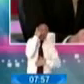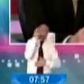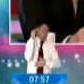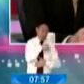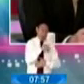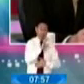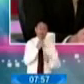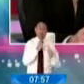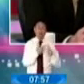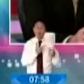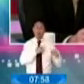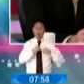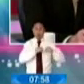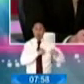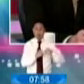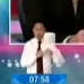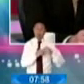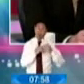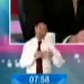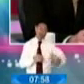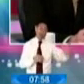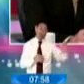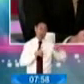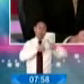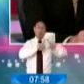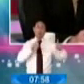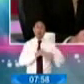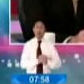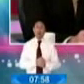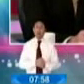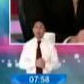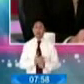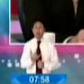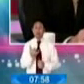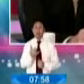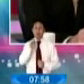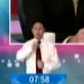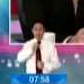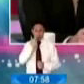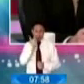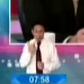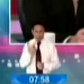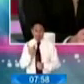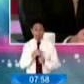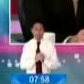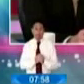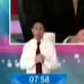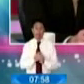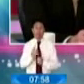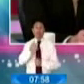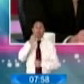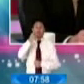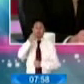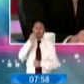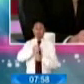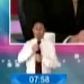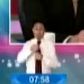una gestión más larga con la justicia. Pero también hemos estado muy pendientes, yo aprovecho para agradecer el trabajo